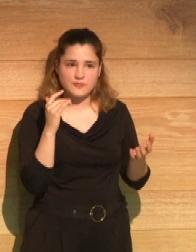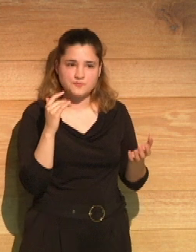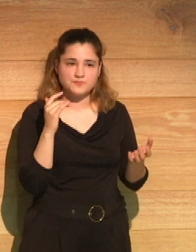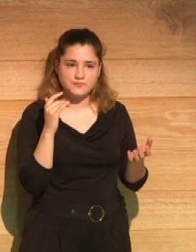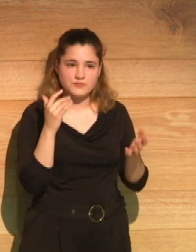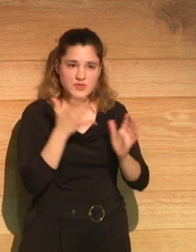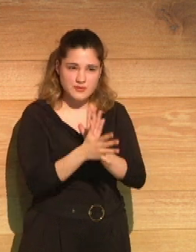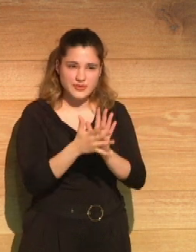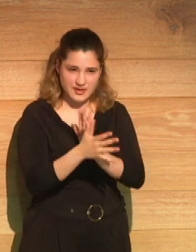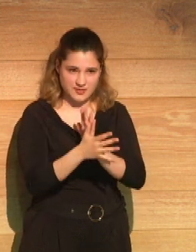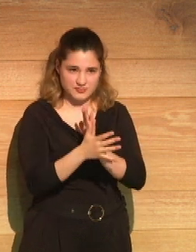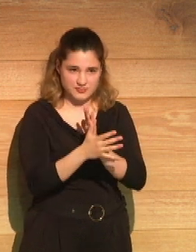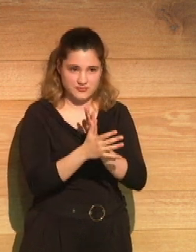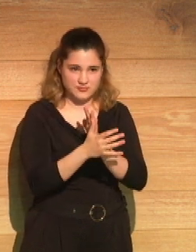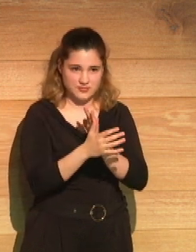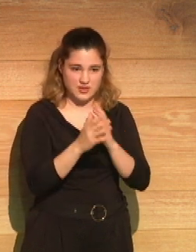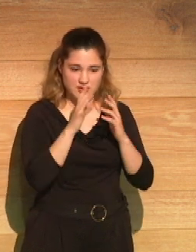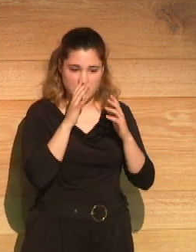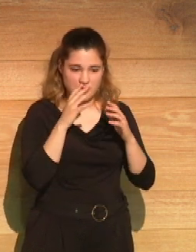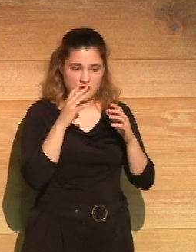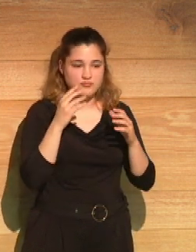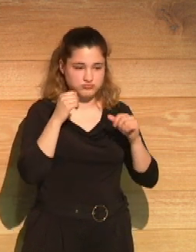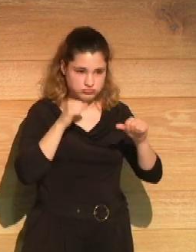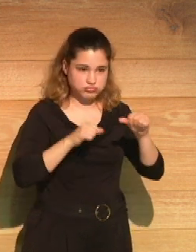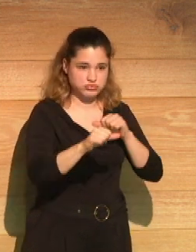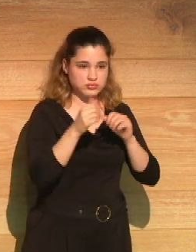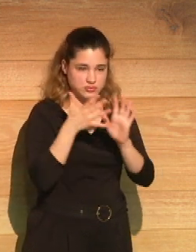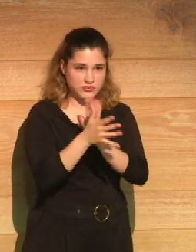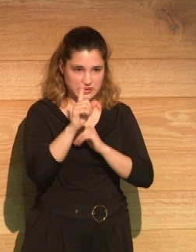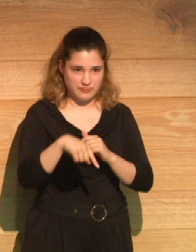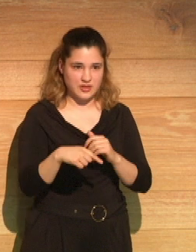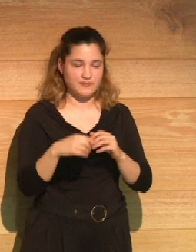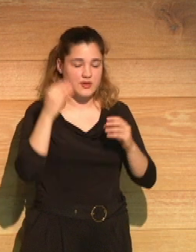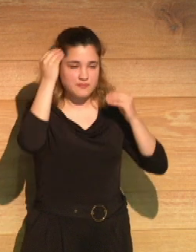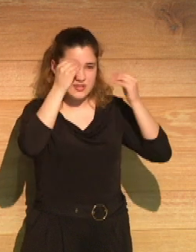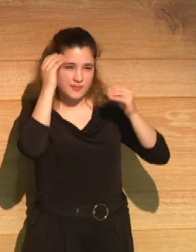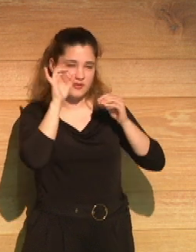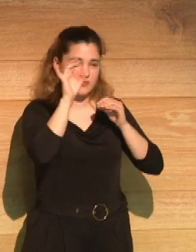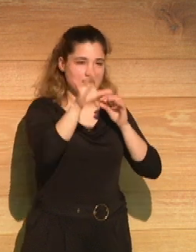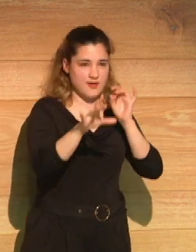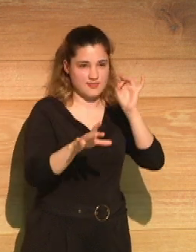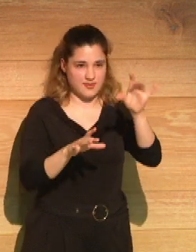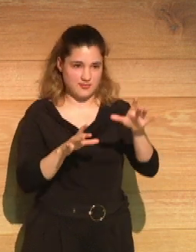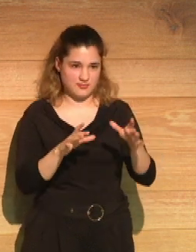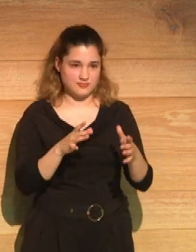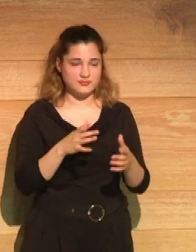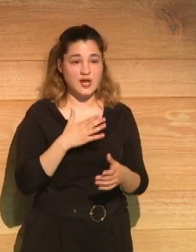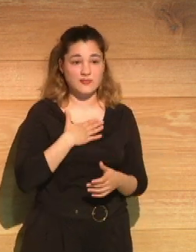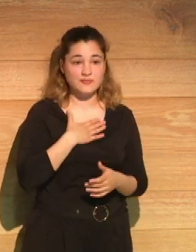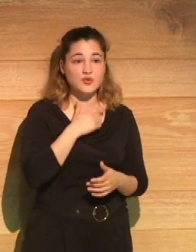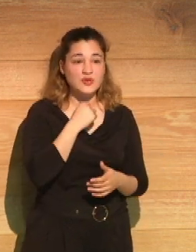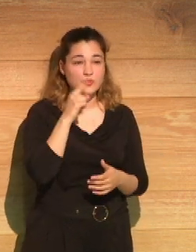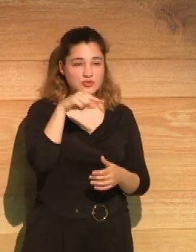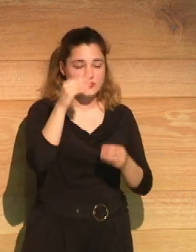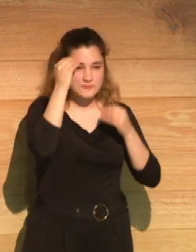la presentación, que les voy a ir colocando algunas reflexiones que me encantaría que las